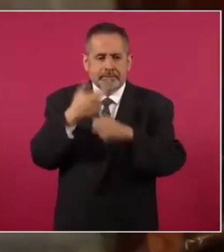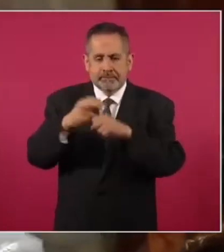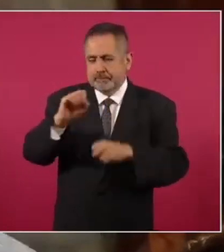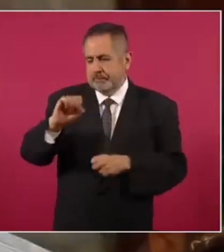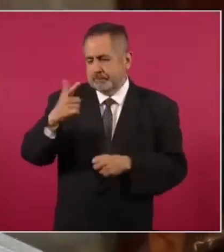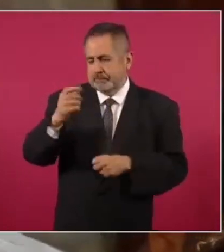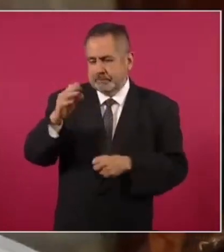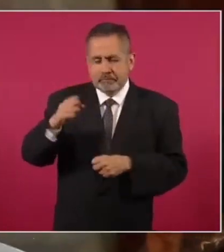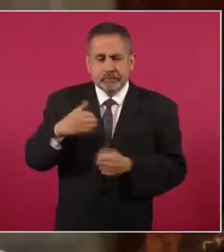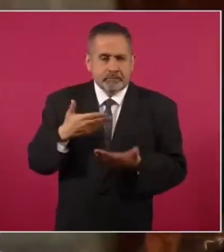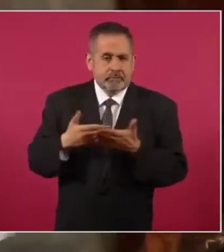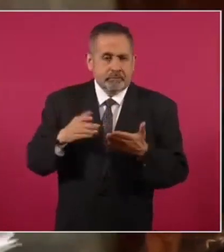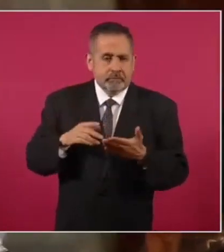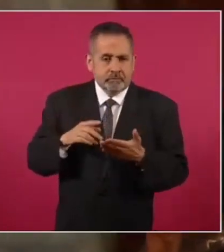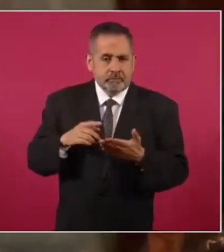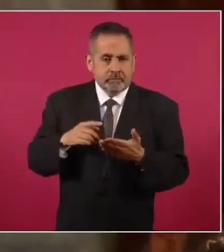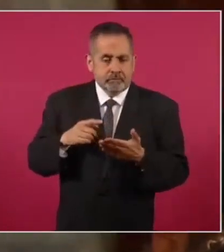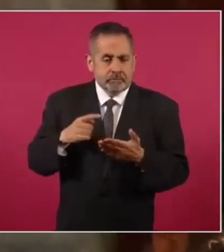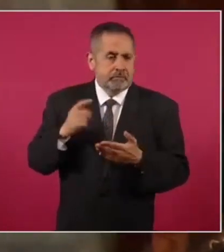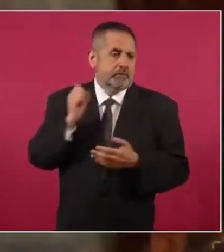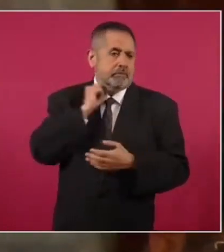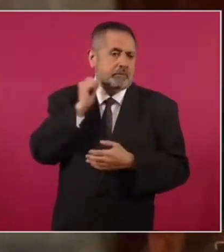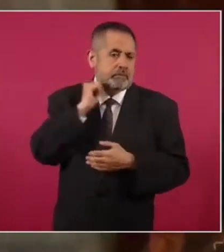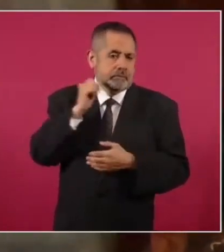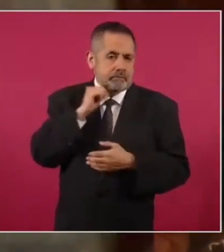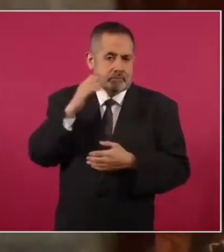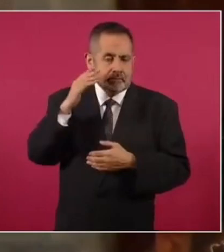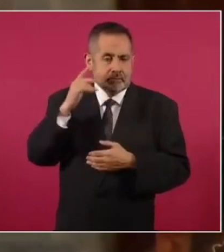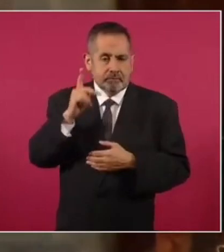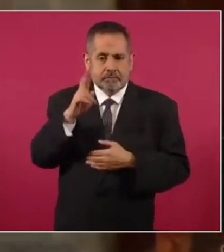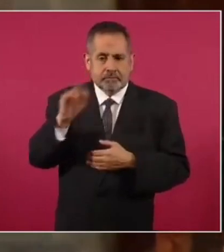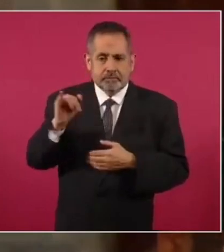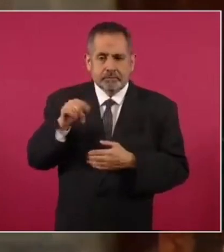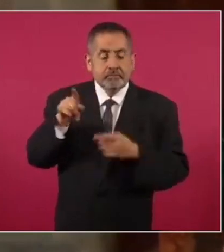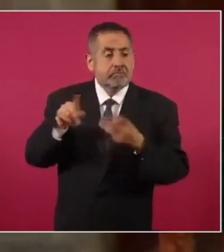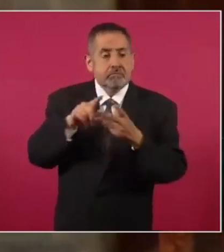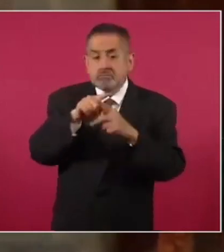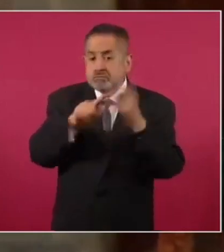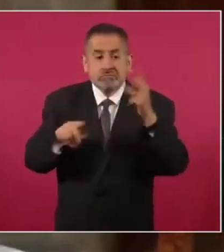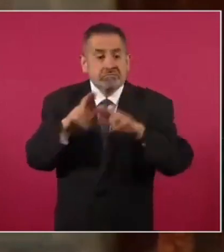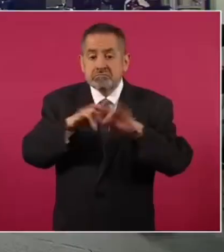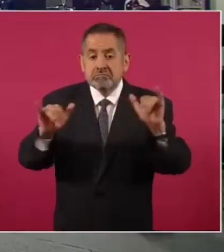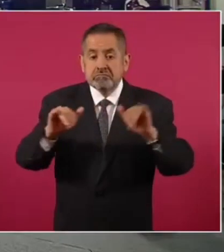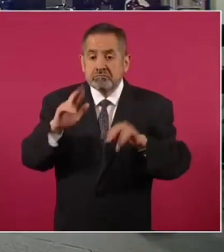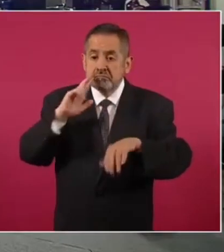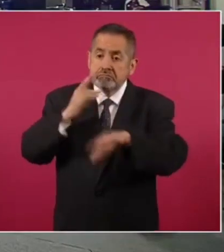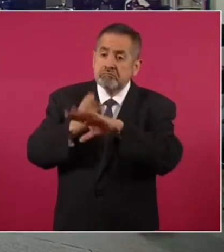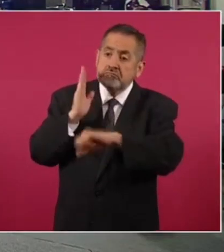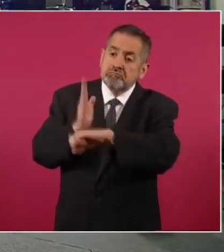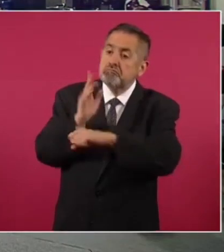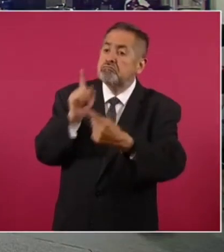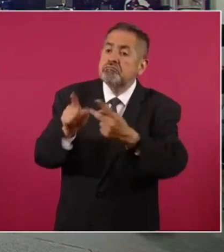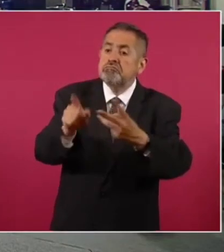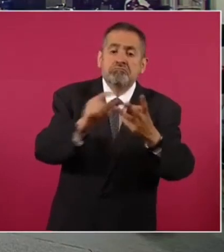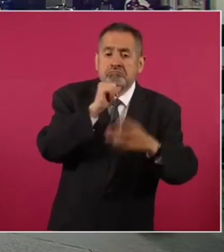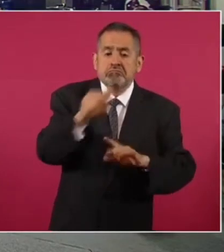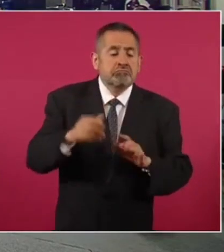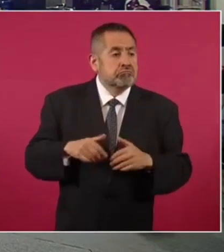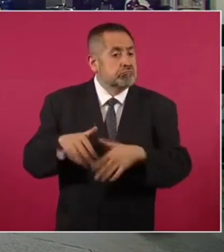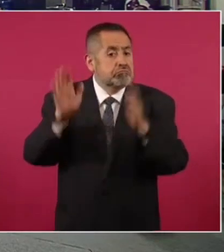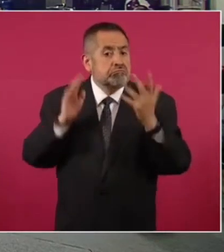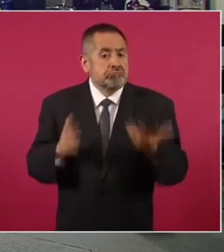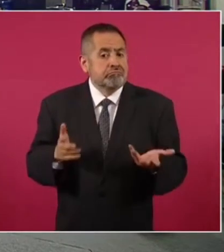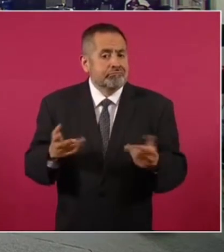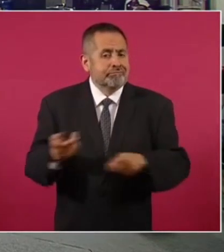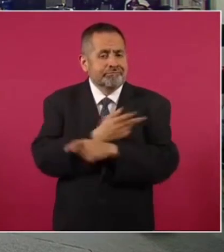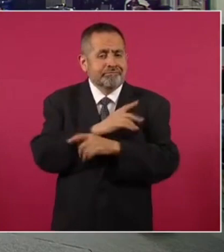ahora es del senador del PRI, pues ninguno de ellos tuvo responsabilidad de este hecho que pasó el 11 de julio y